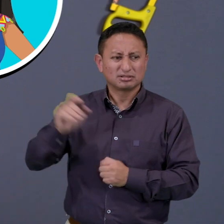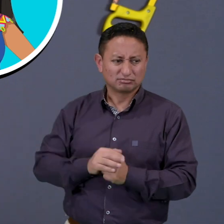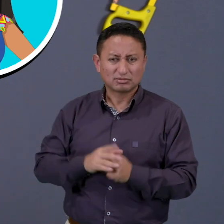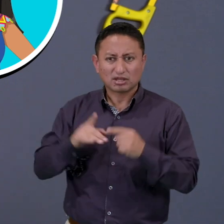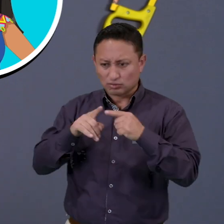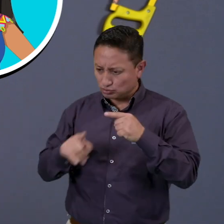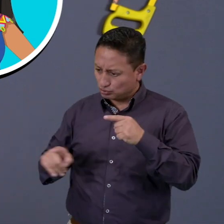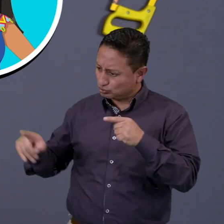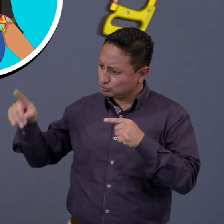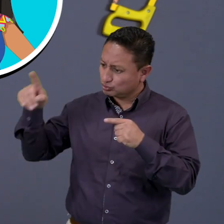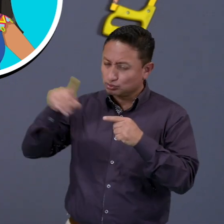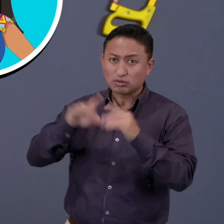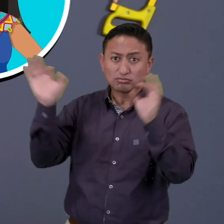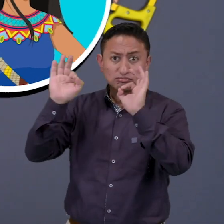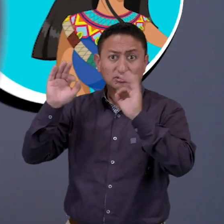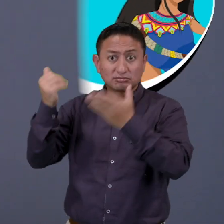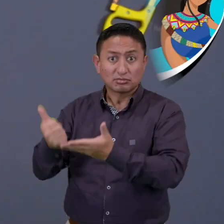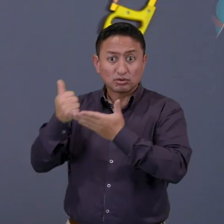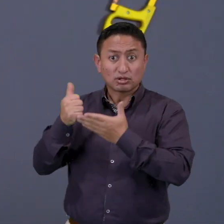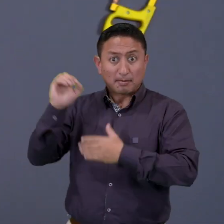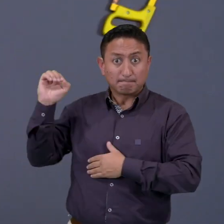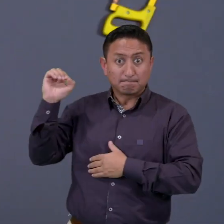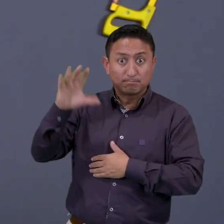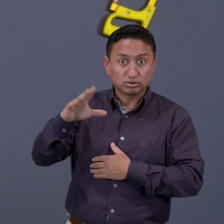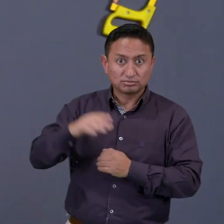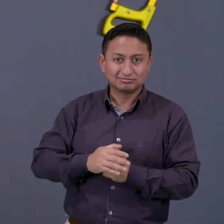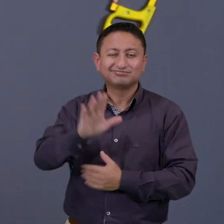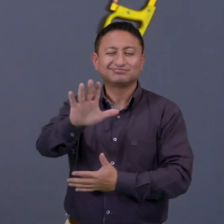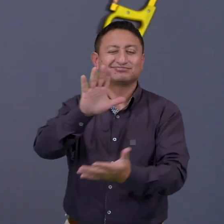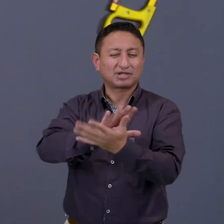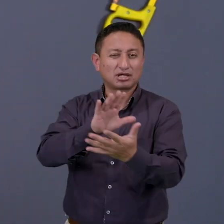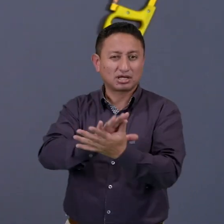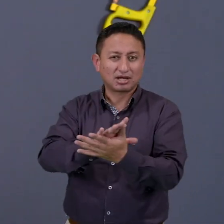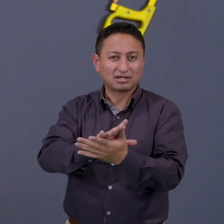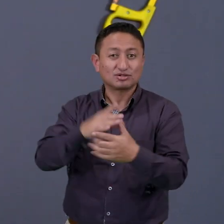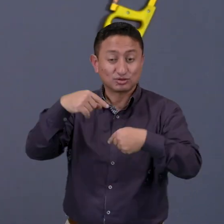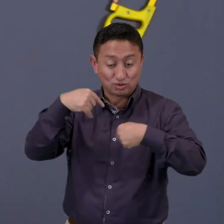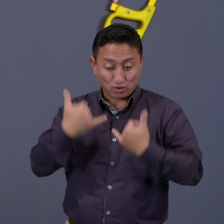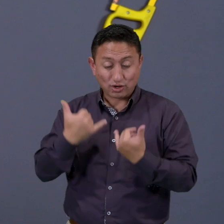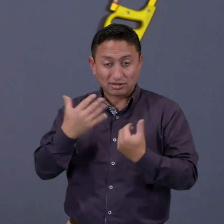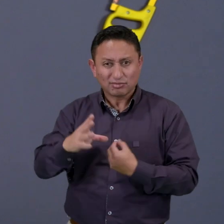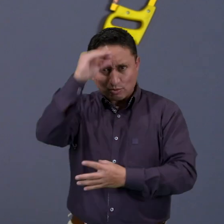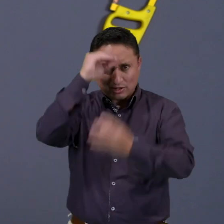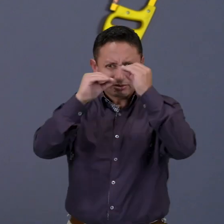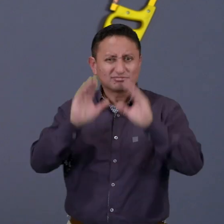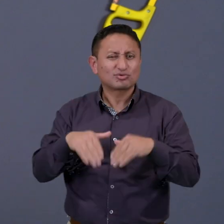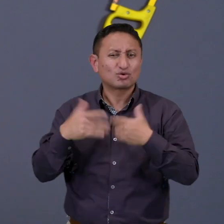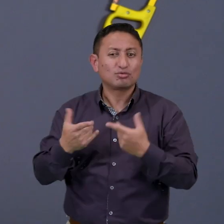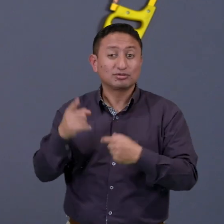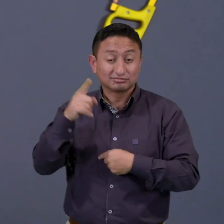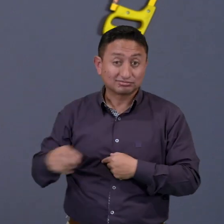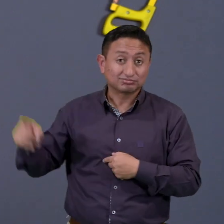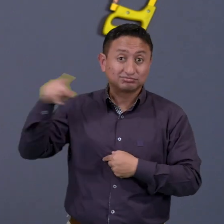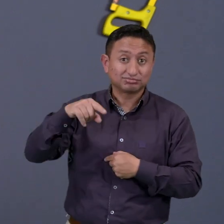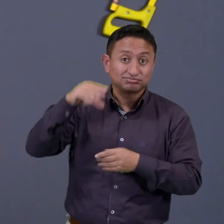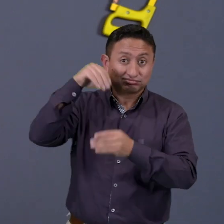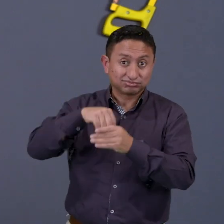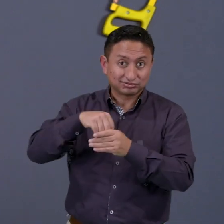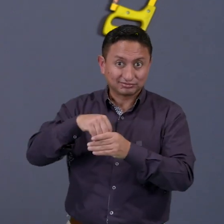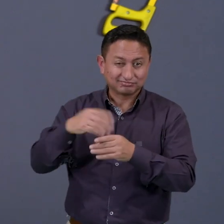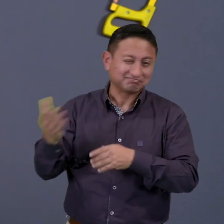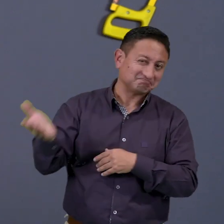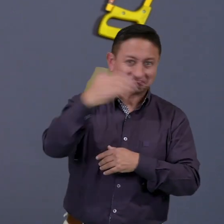un circuito eléctrico que le sirva como lámpara. Tranquila Sisa, hoy aprenderemos sobre los circuitos eléctricos y sus